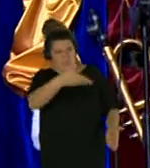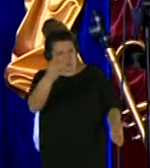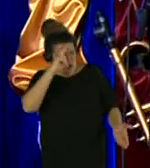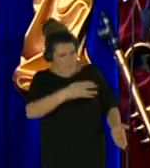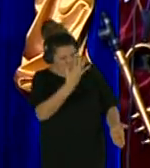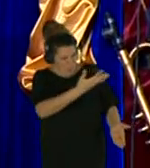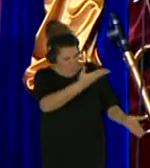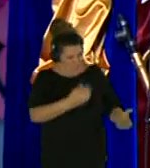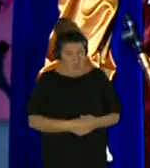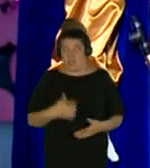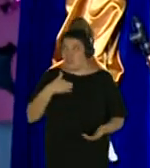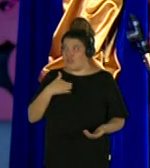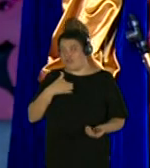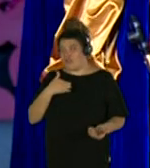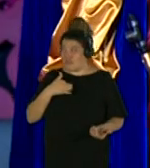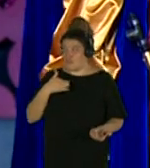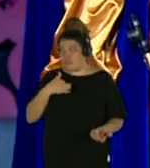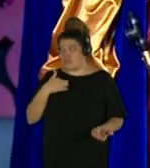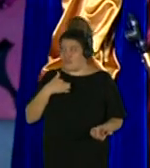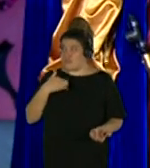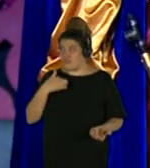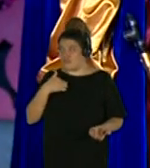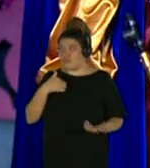hombre. Yo me sé